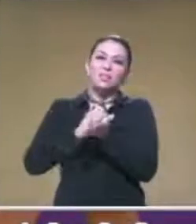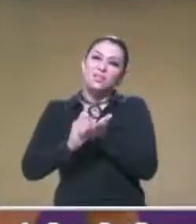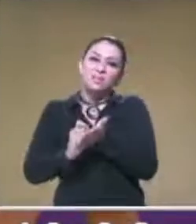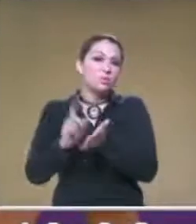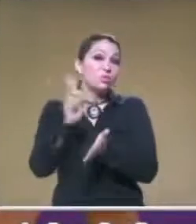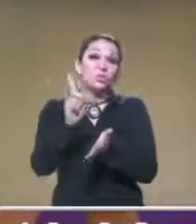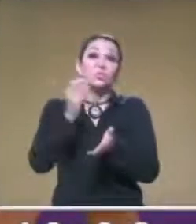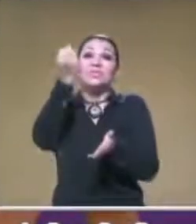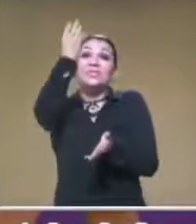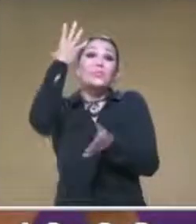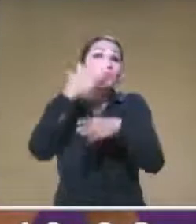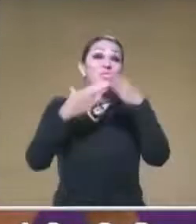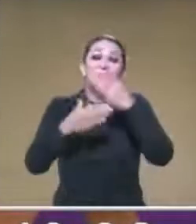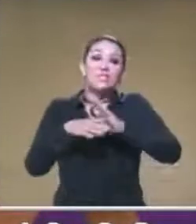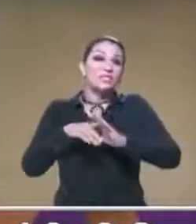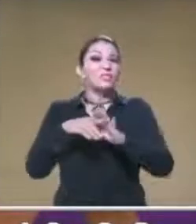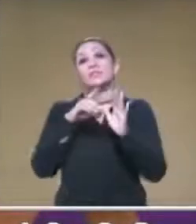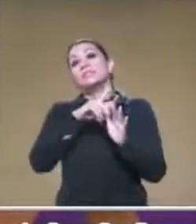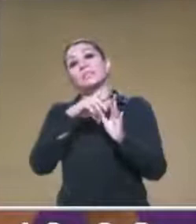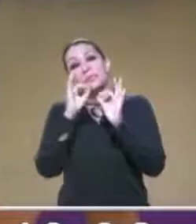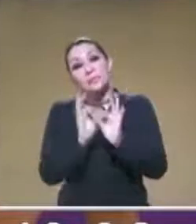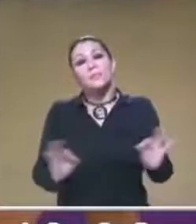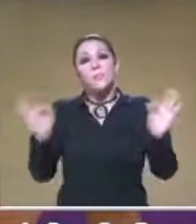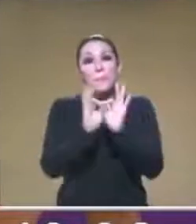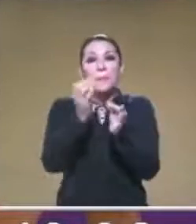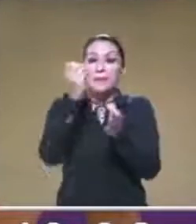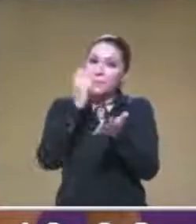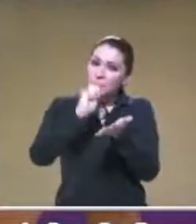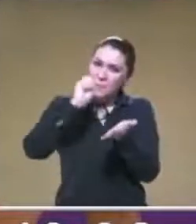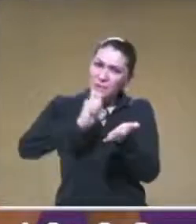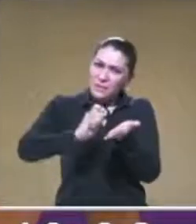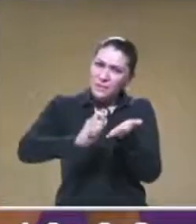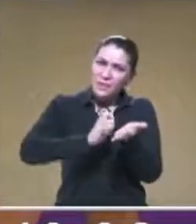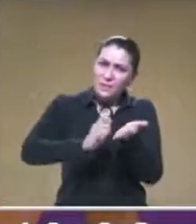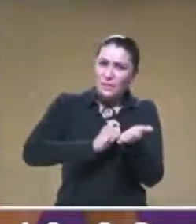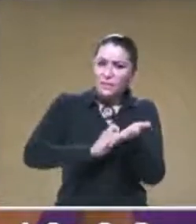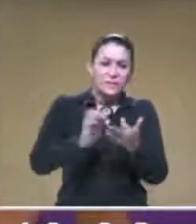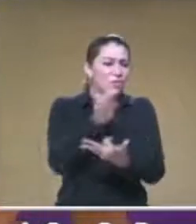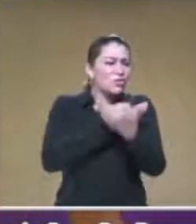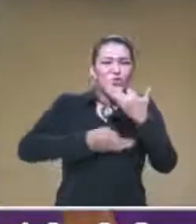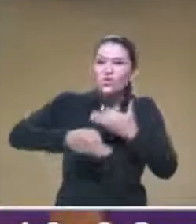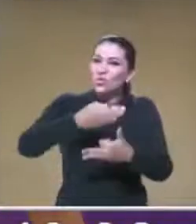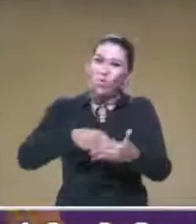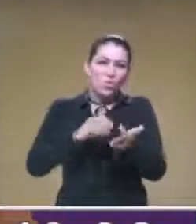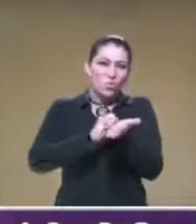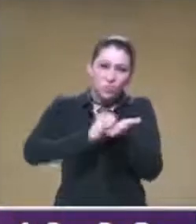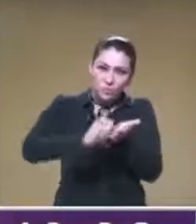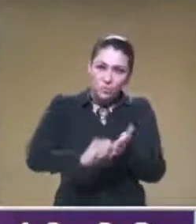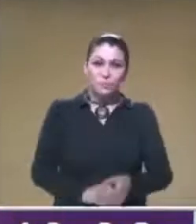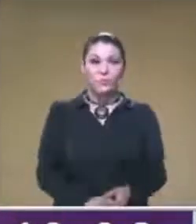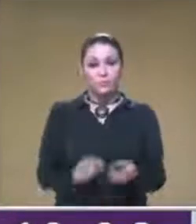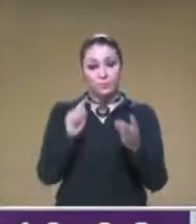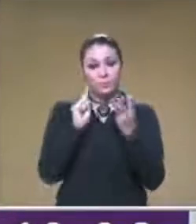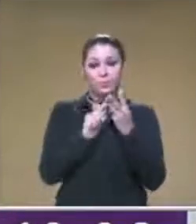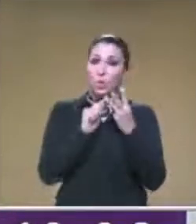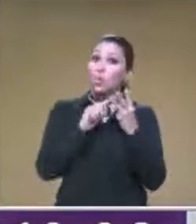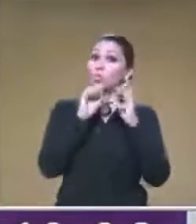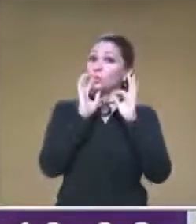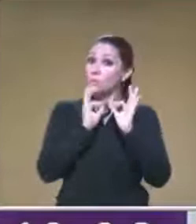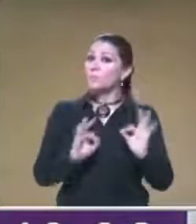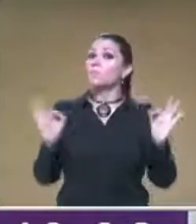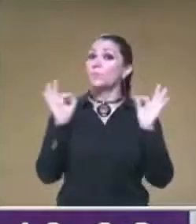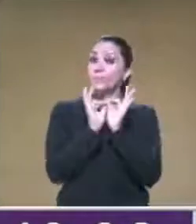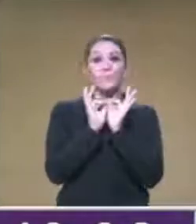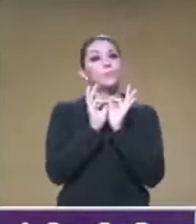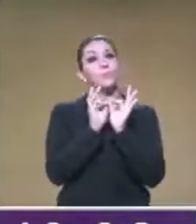que lo recomendable es, al término de la entrevista, registrar de inmediato todos los datos necesarios. ¿Qué otro punto debemos tomar en